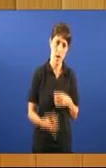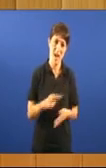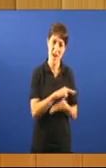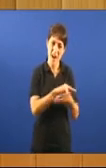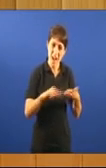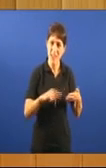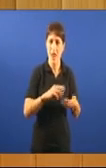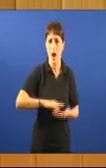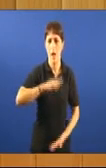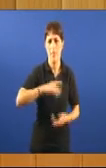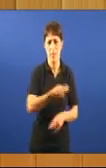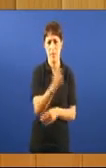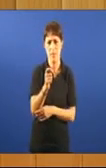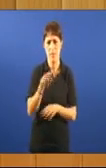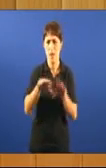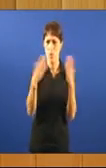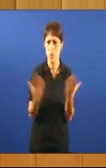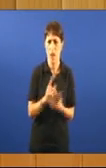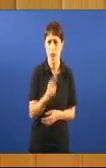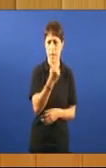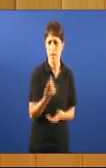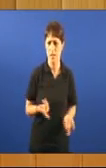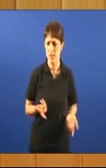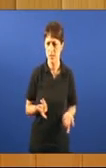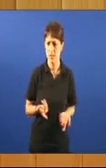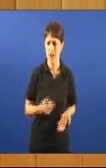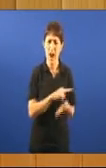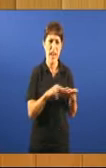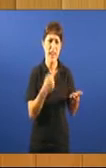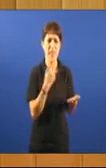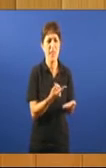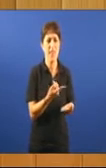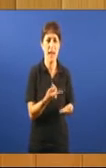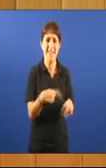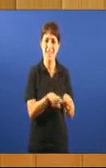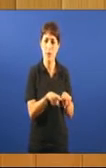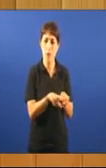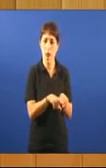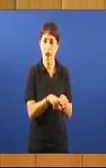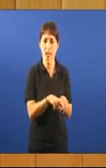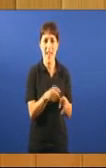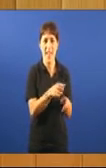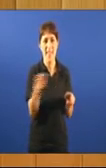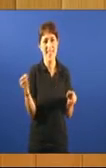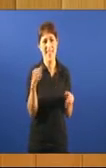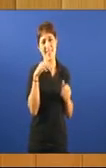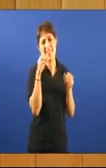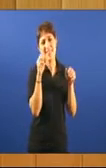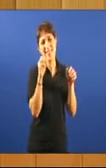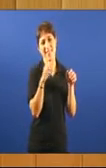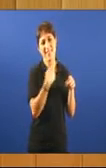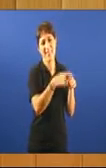mundial. A Galiza daquela chamábaselle la despensa de España, nun mundo